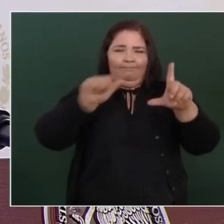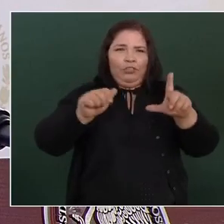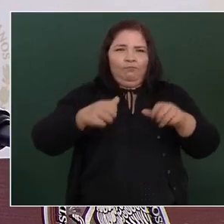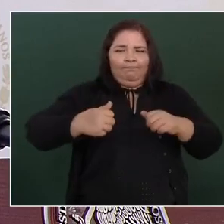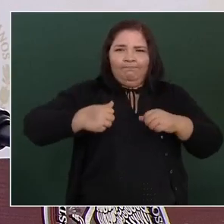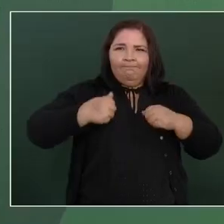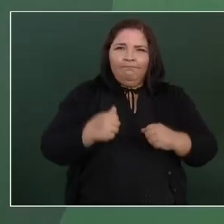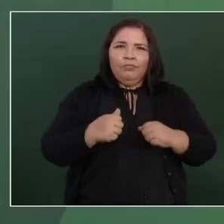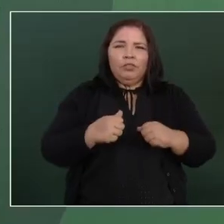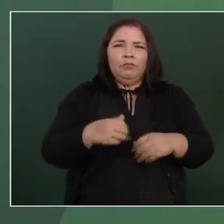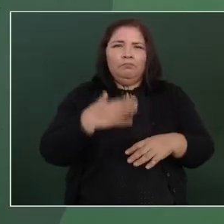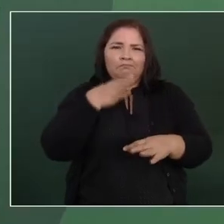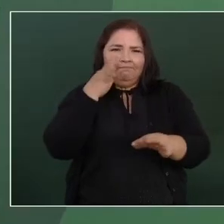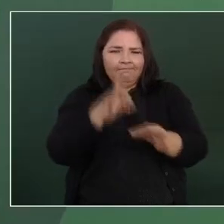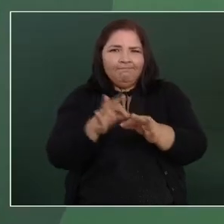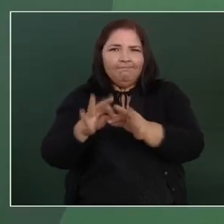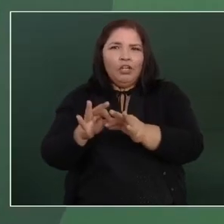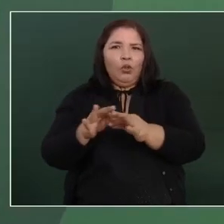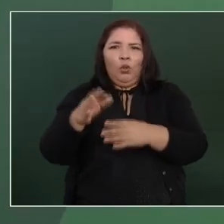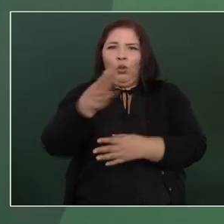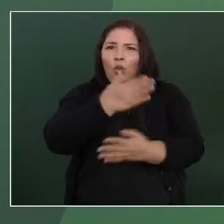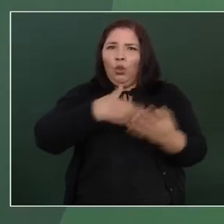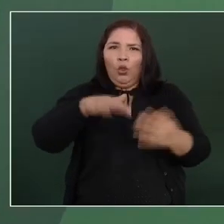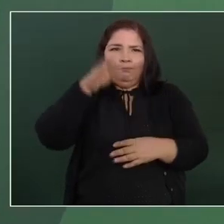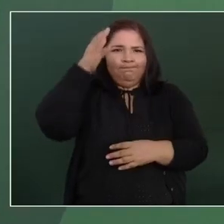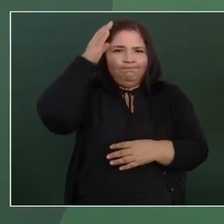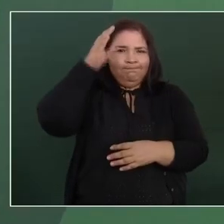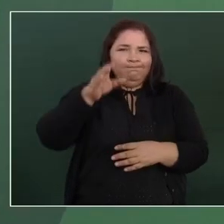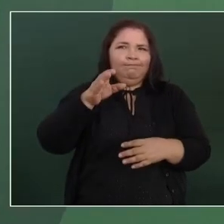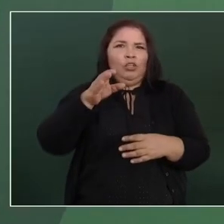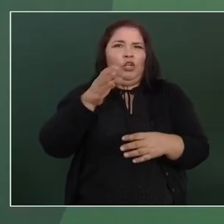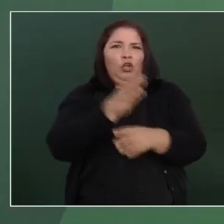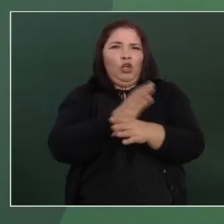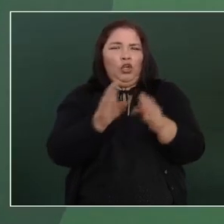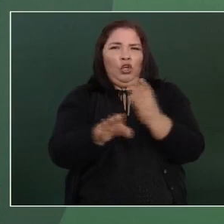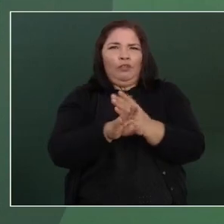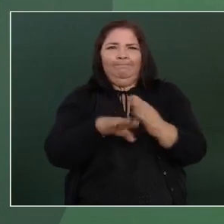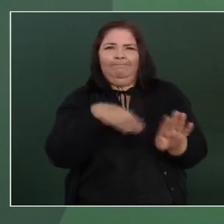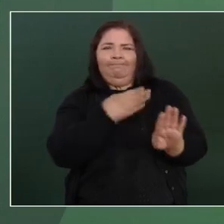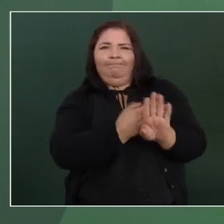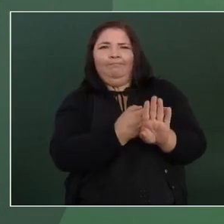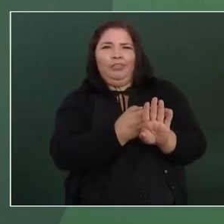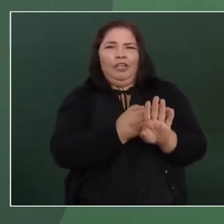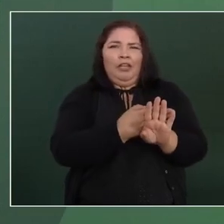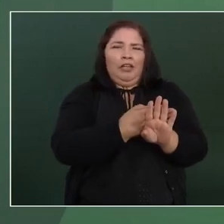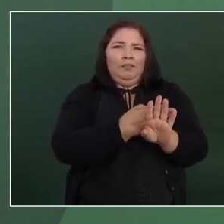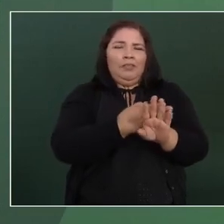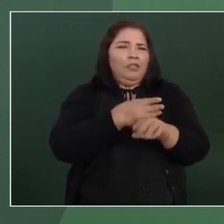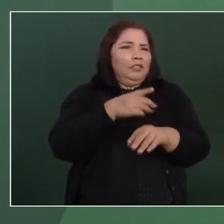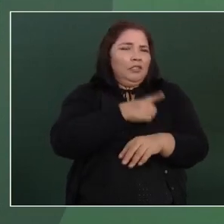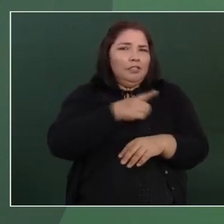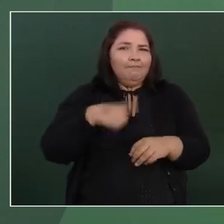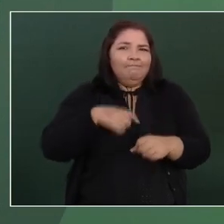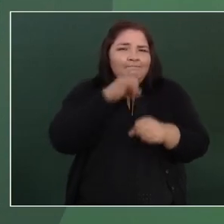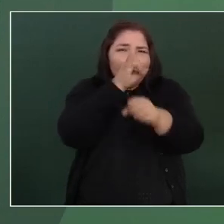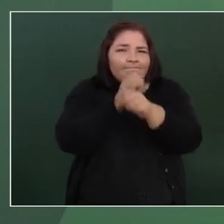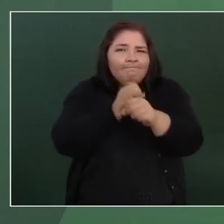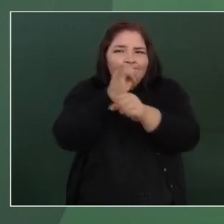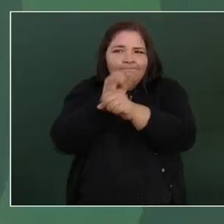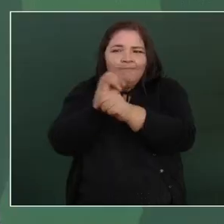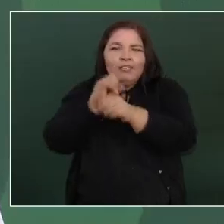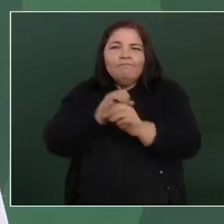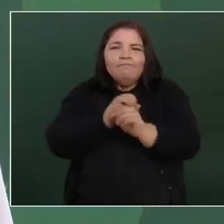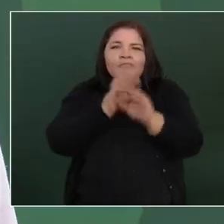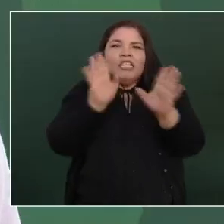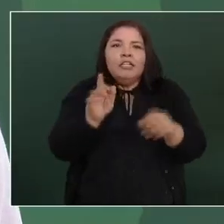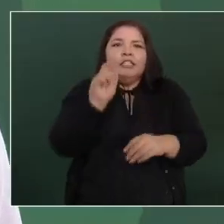de que todos los delitos o posibles o las conductas con apariencia de delitos se investiguen, se esclarezcan los